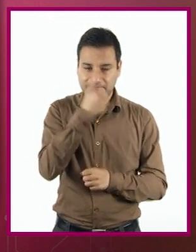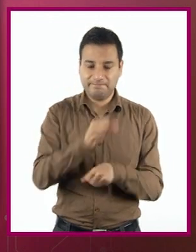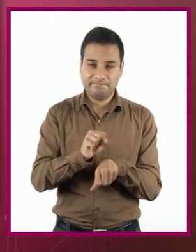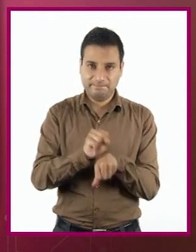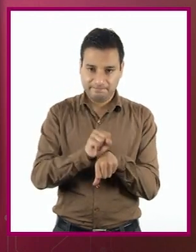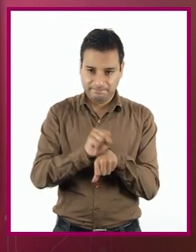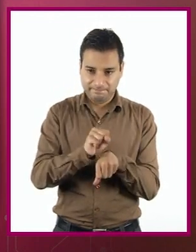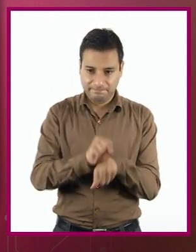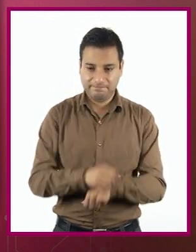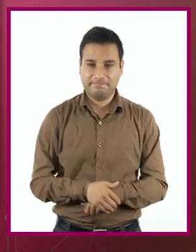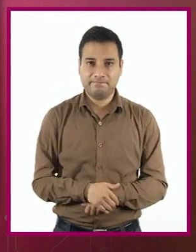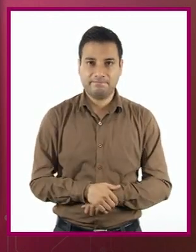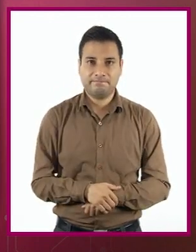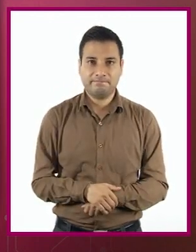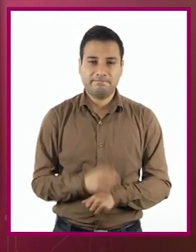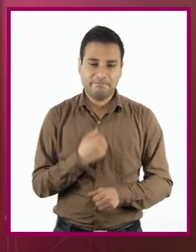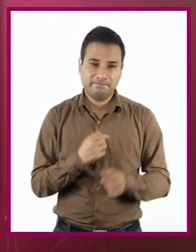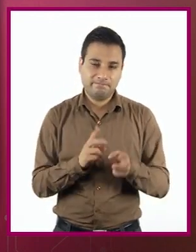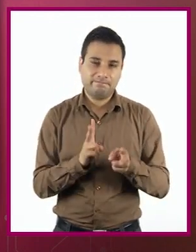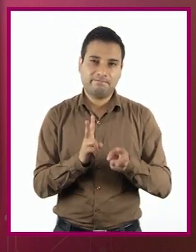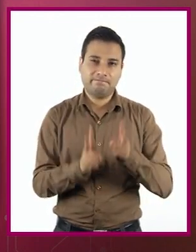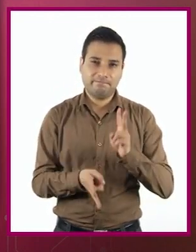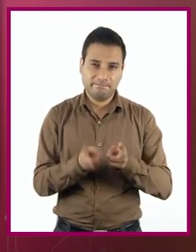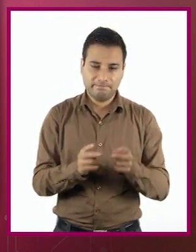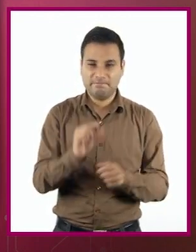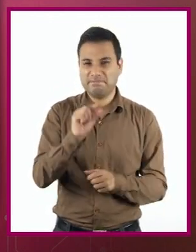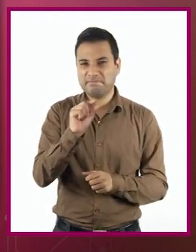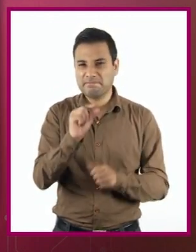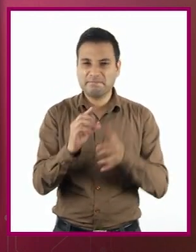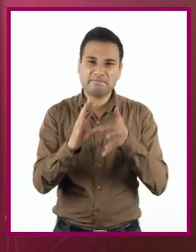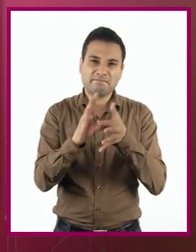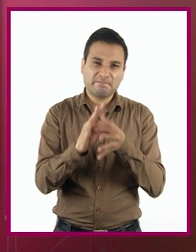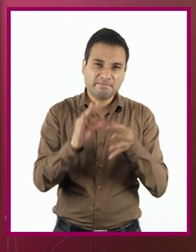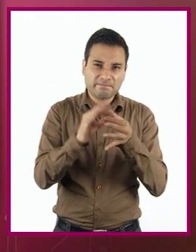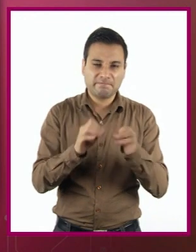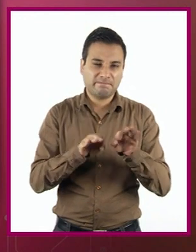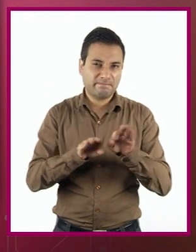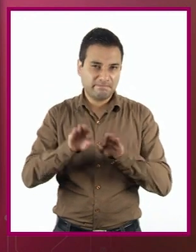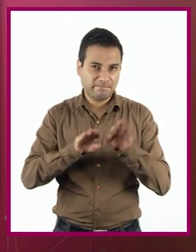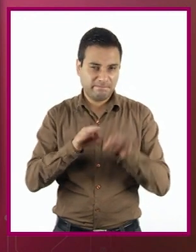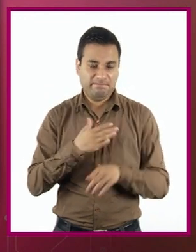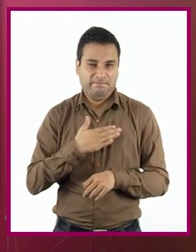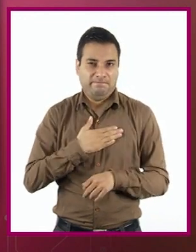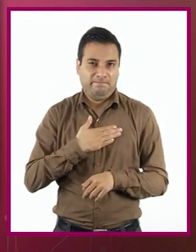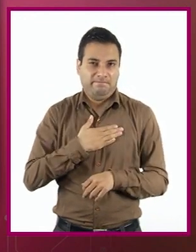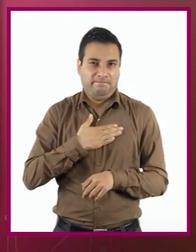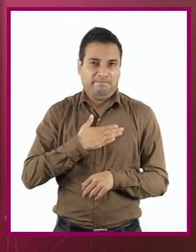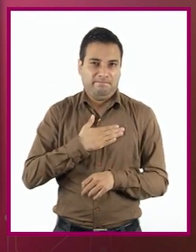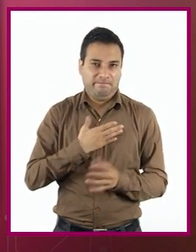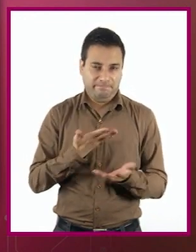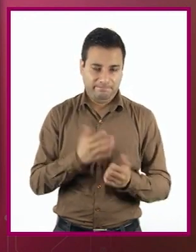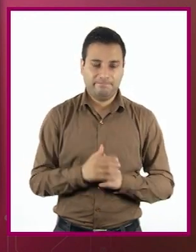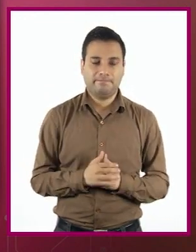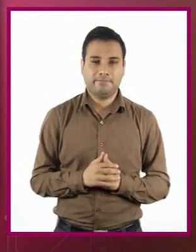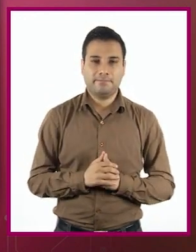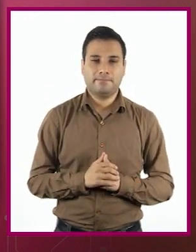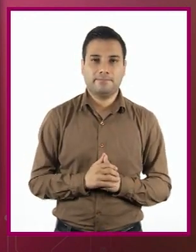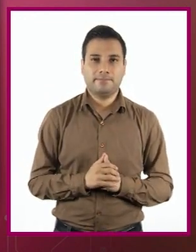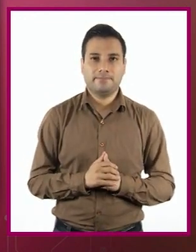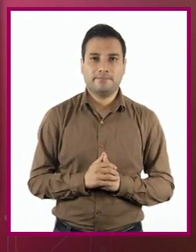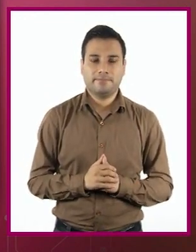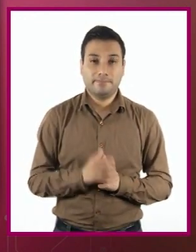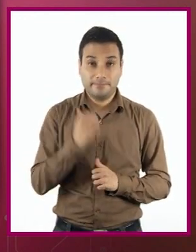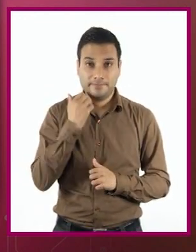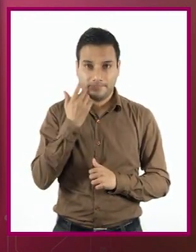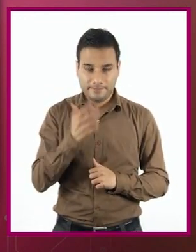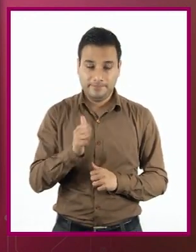secundaria y platicarles un poco de cuáles son las actividades que hacemos las personas que nos dedicamos a la ciencia. Quiero